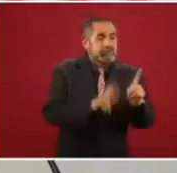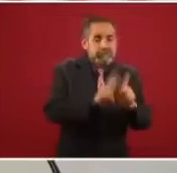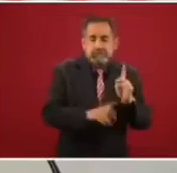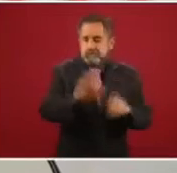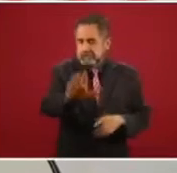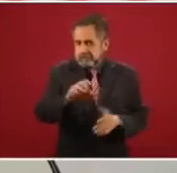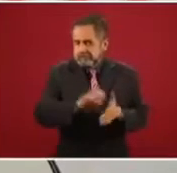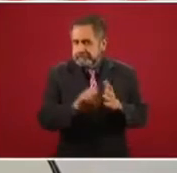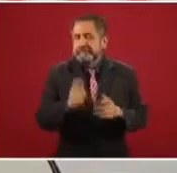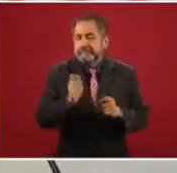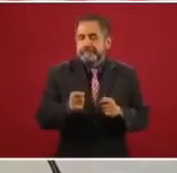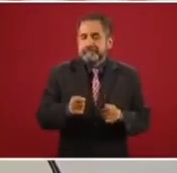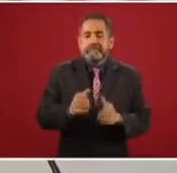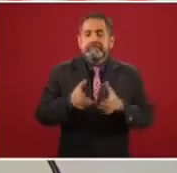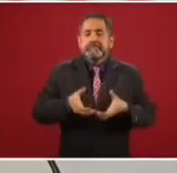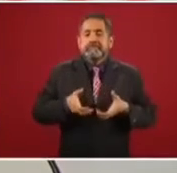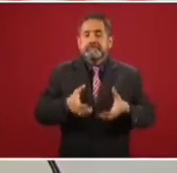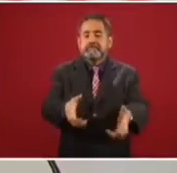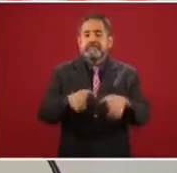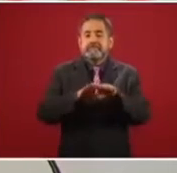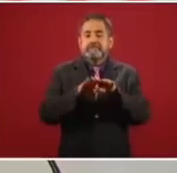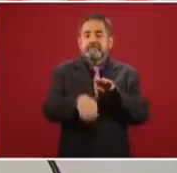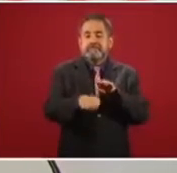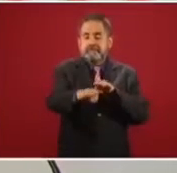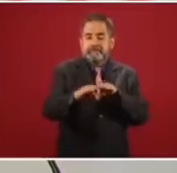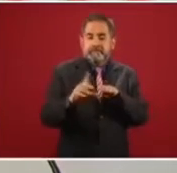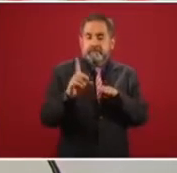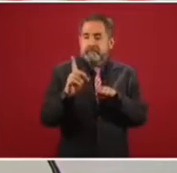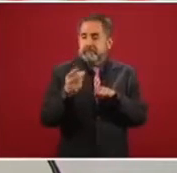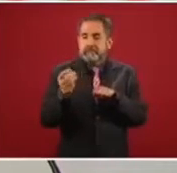carretera estación don